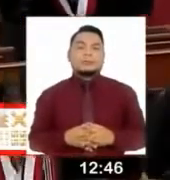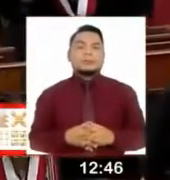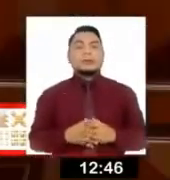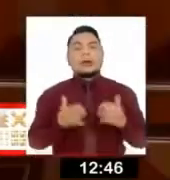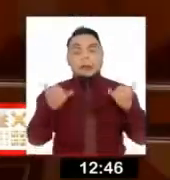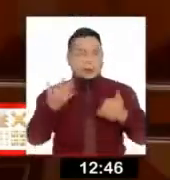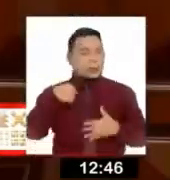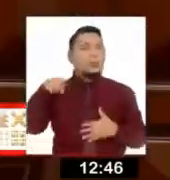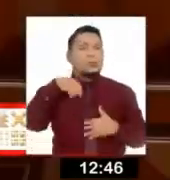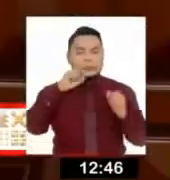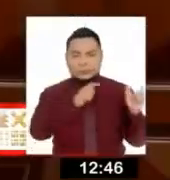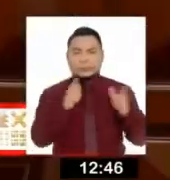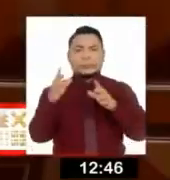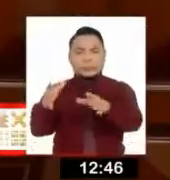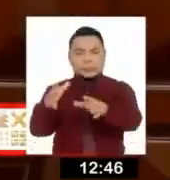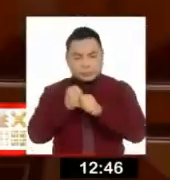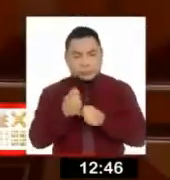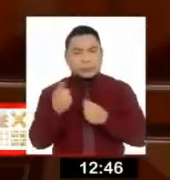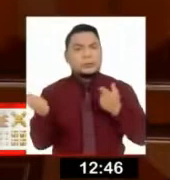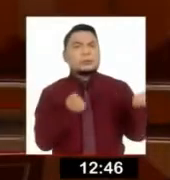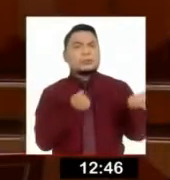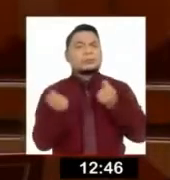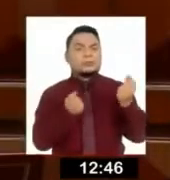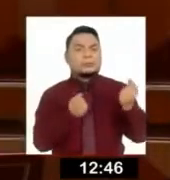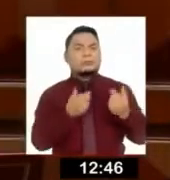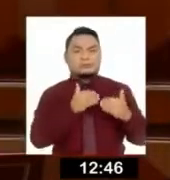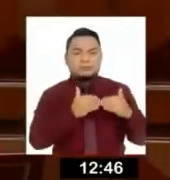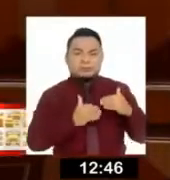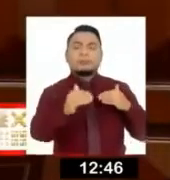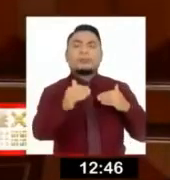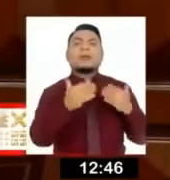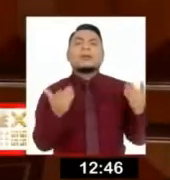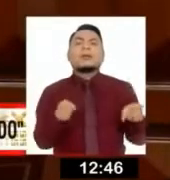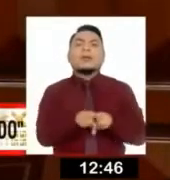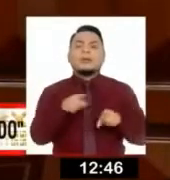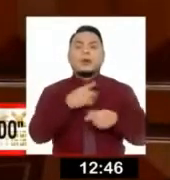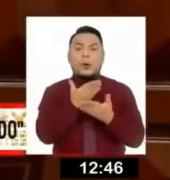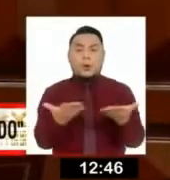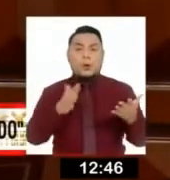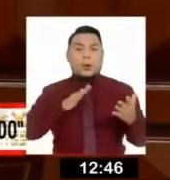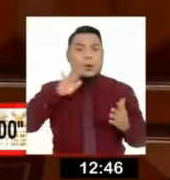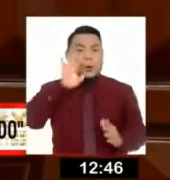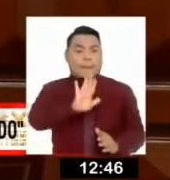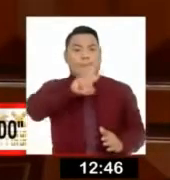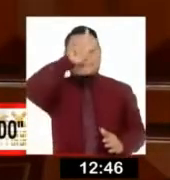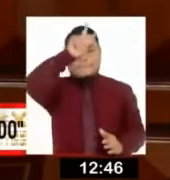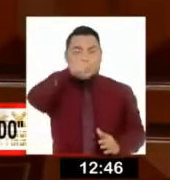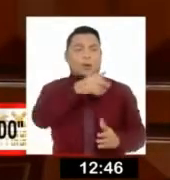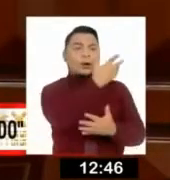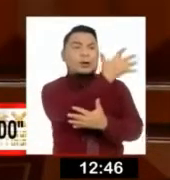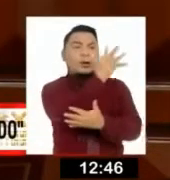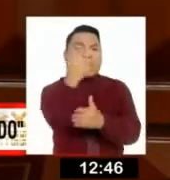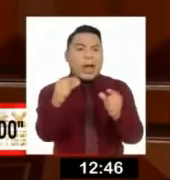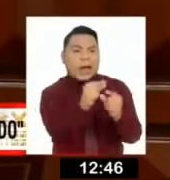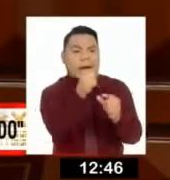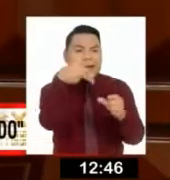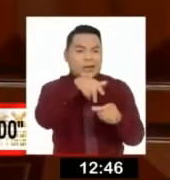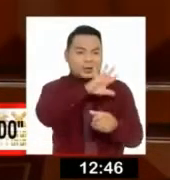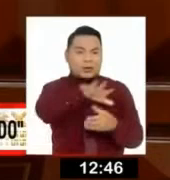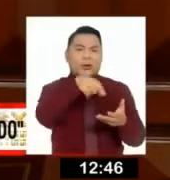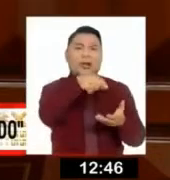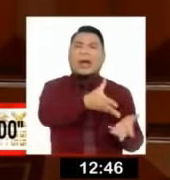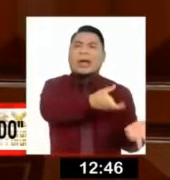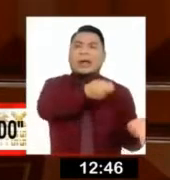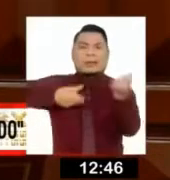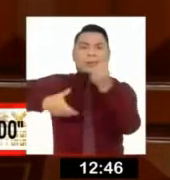Estamos dispuestos a recuperar la soberanía, sobre todo nuestros recursos naturales, porque muchos hoy en día están